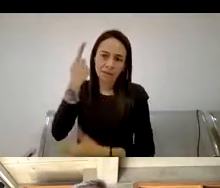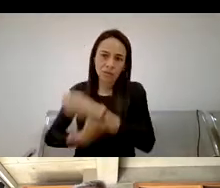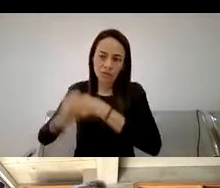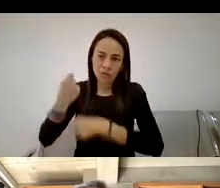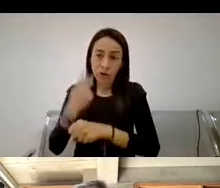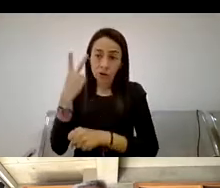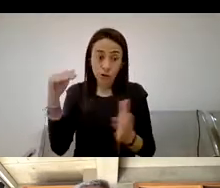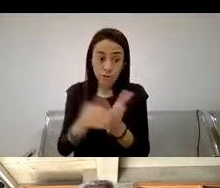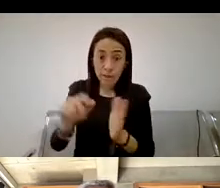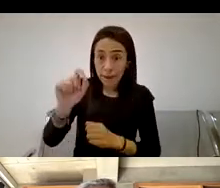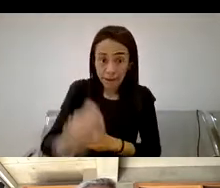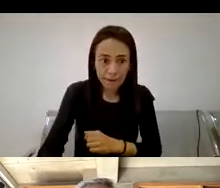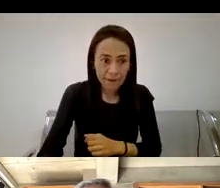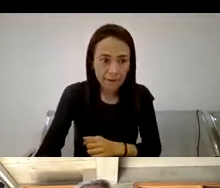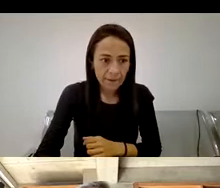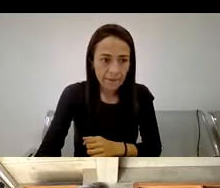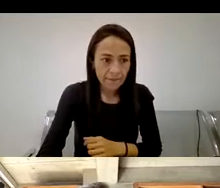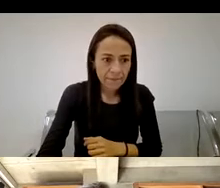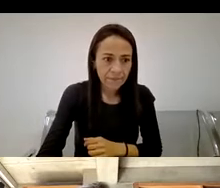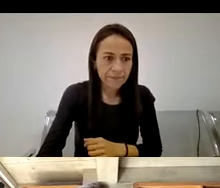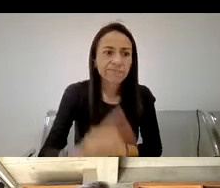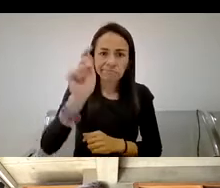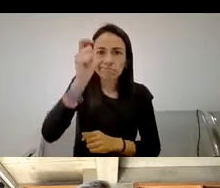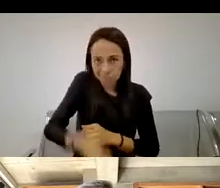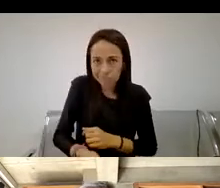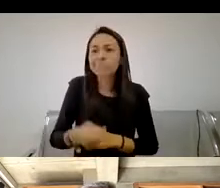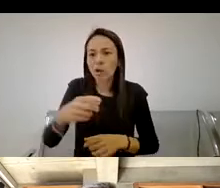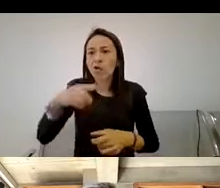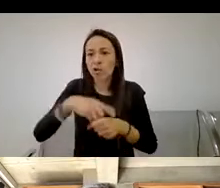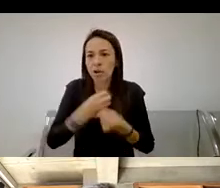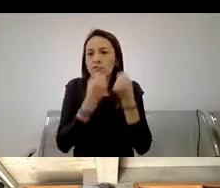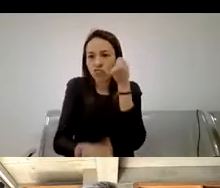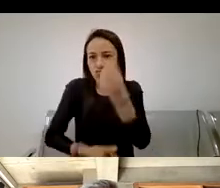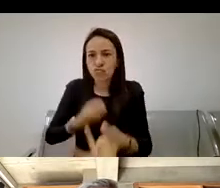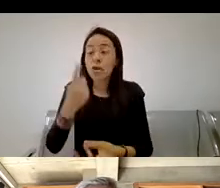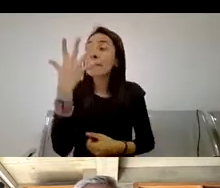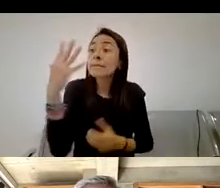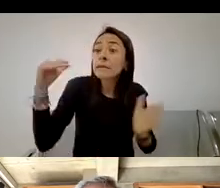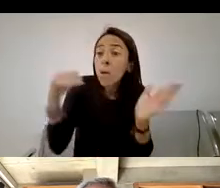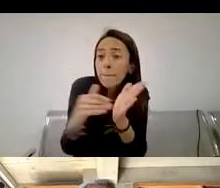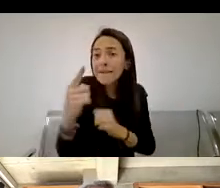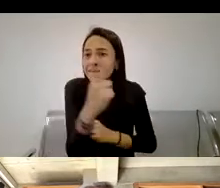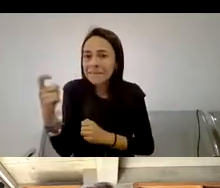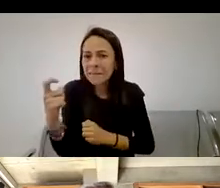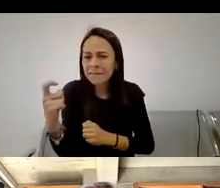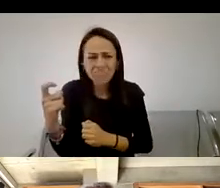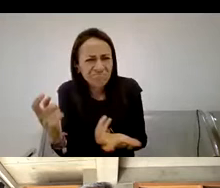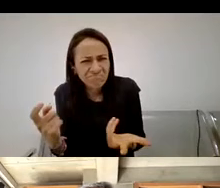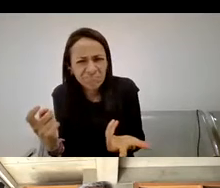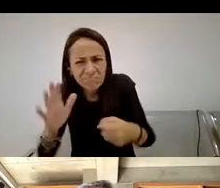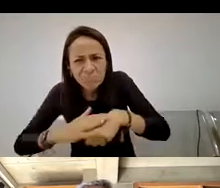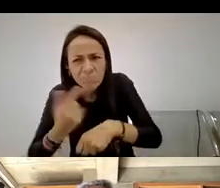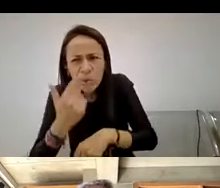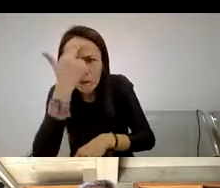donativos de personas físicas. ¿Por qué digo en principio 5.100? Porque ustedes saben que del mundo total de